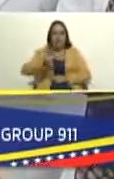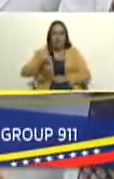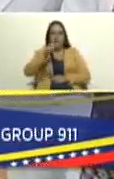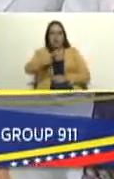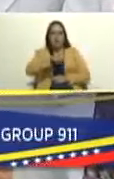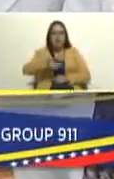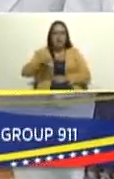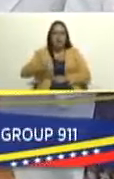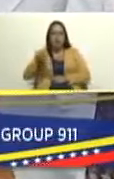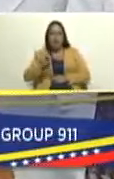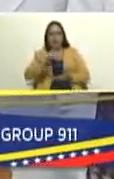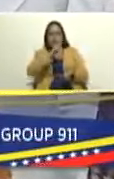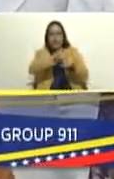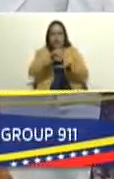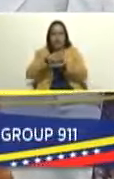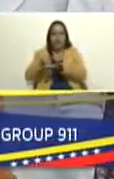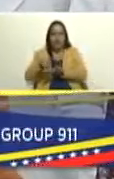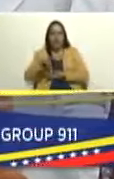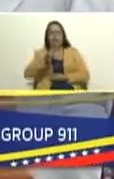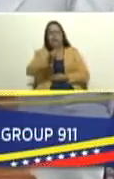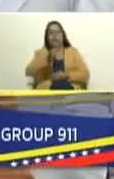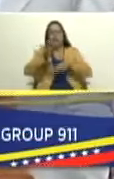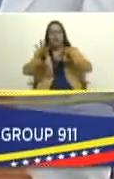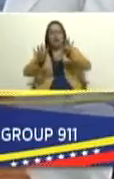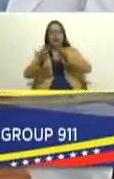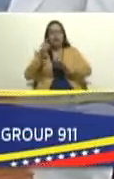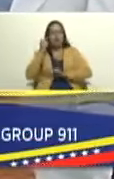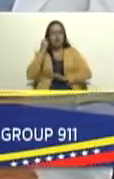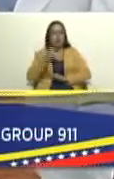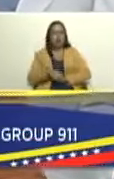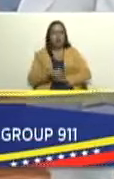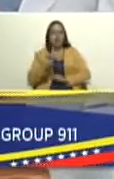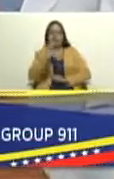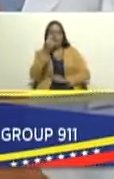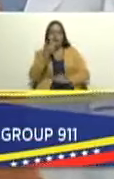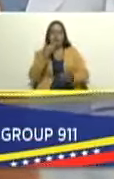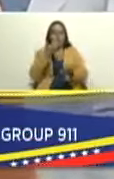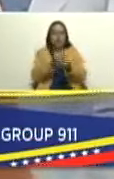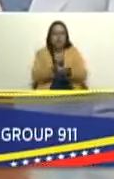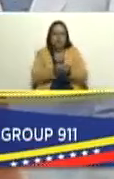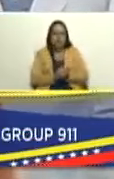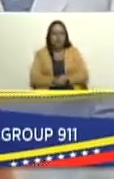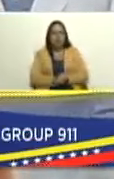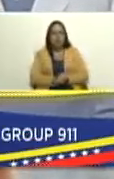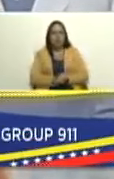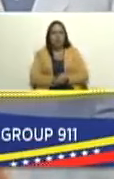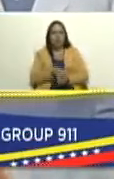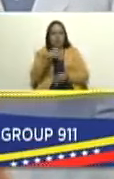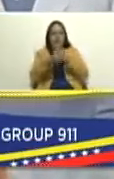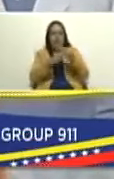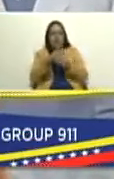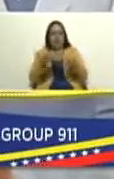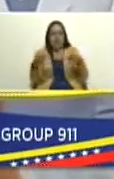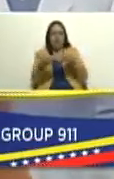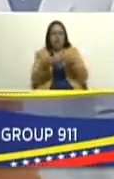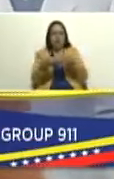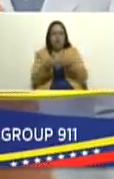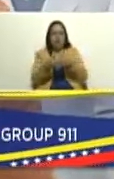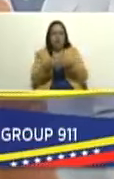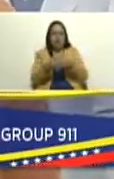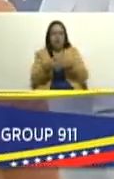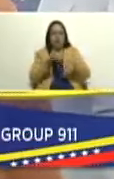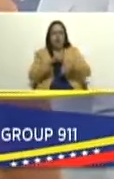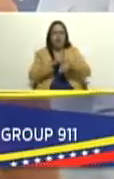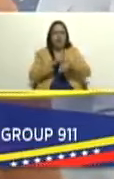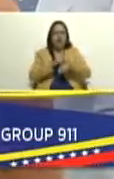y la conforman 29 mujeres. Primero solicitaron para formar este grupo de médicos